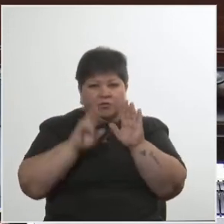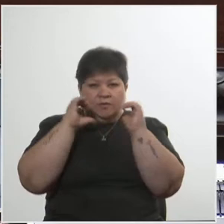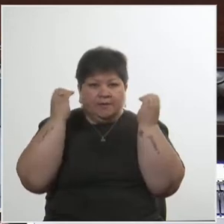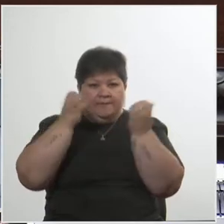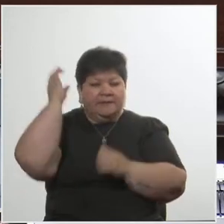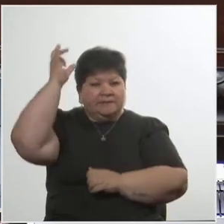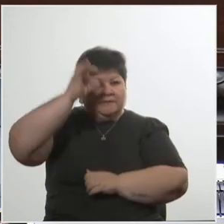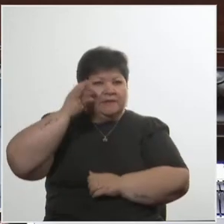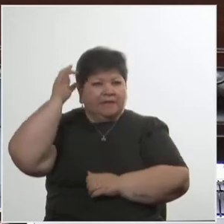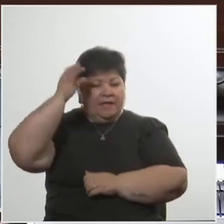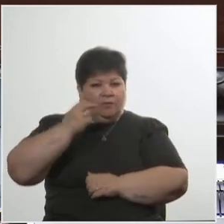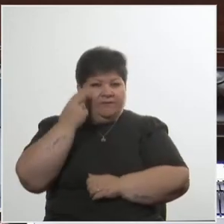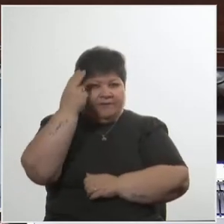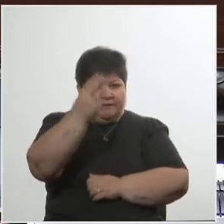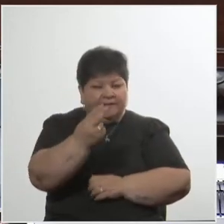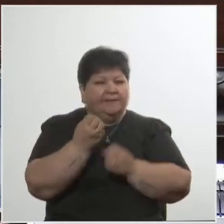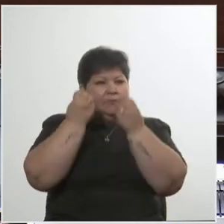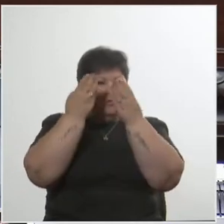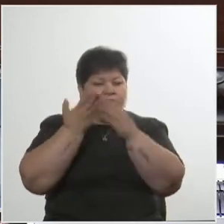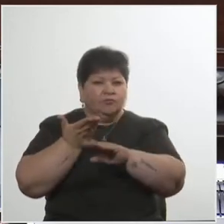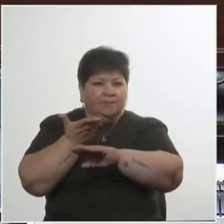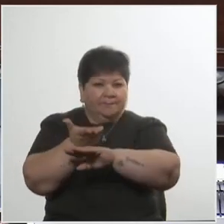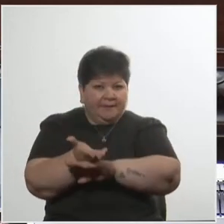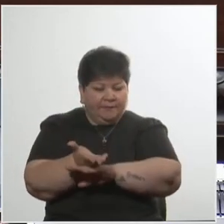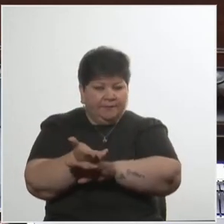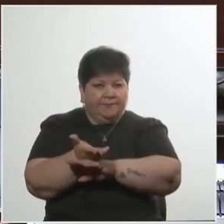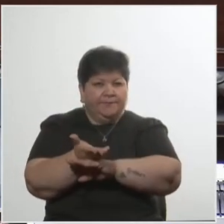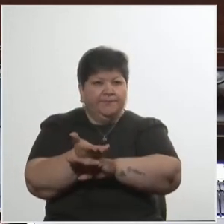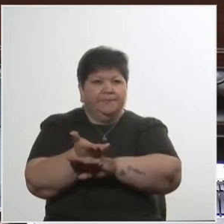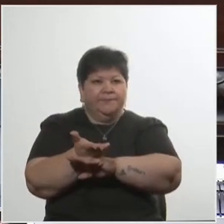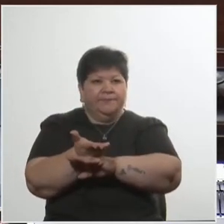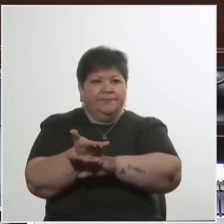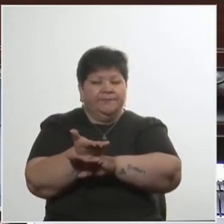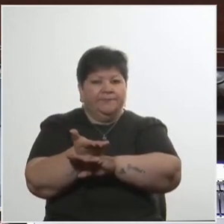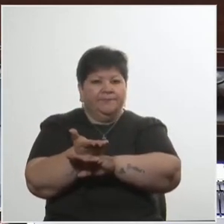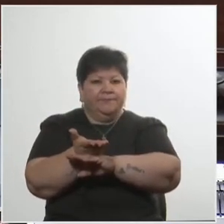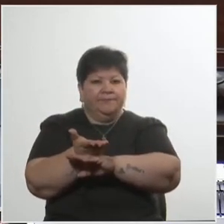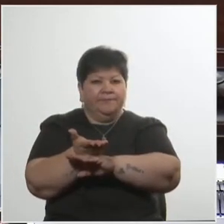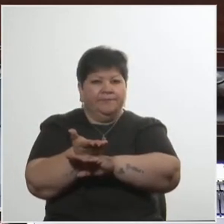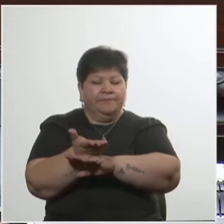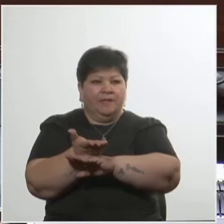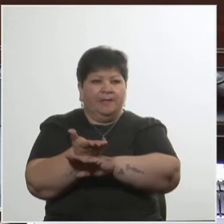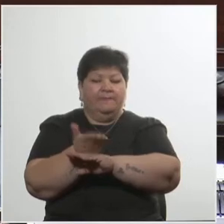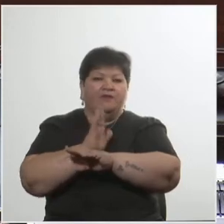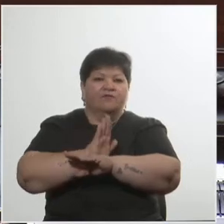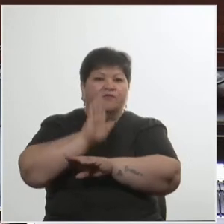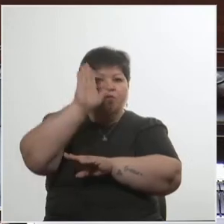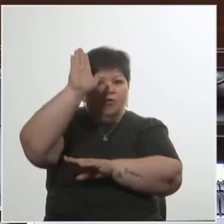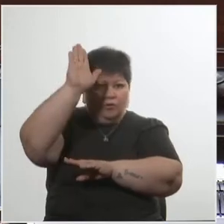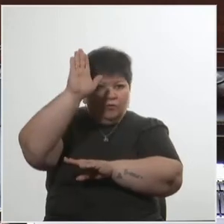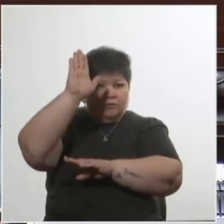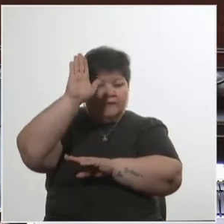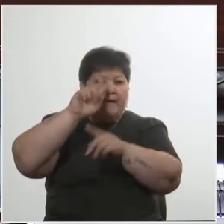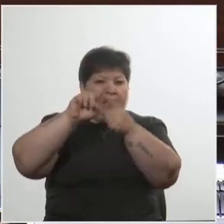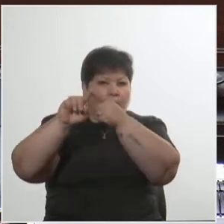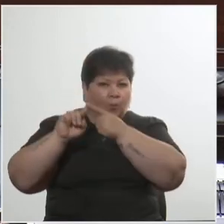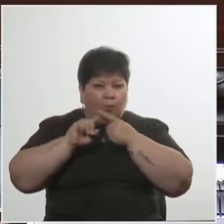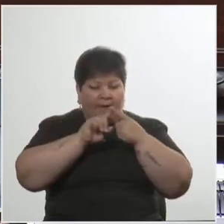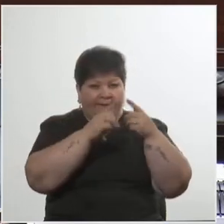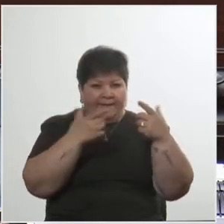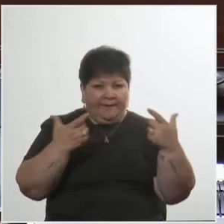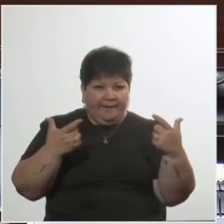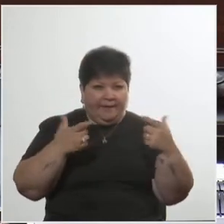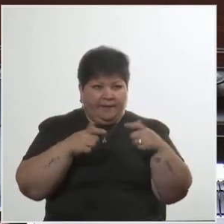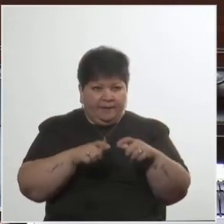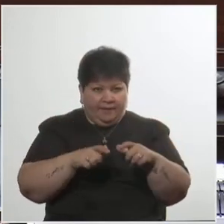habilite por tanto voy a emocionar para que para que se vote lo acordado en la reunión